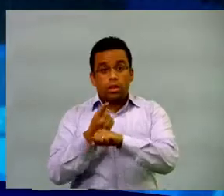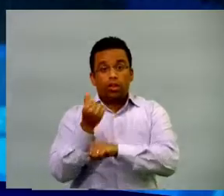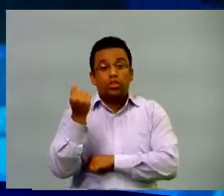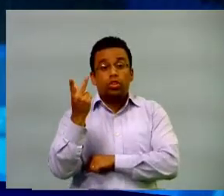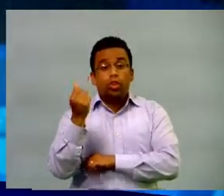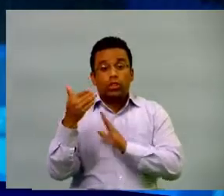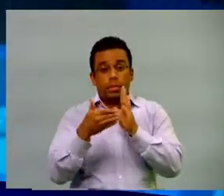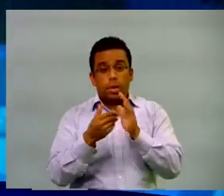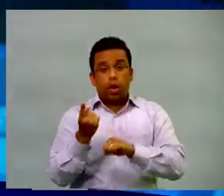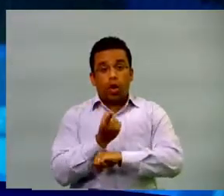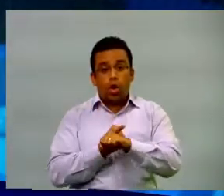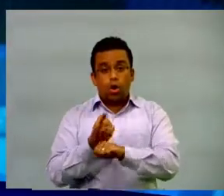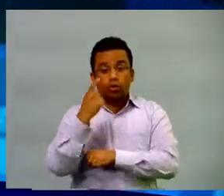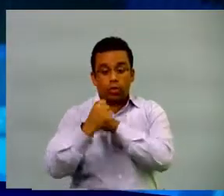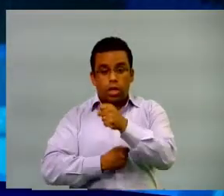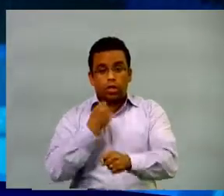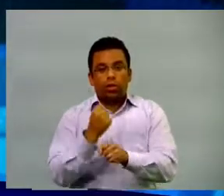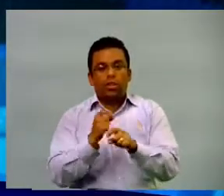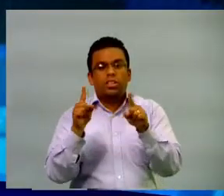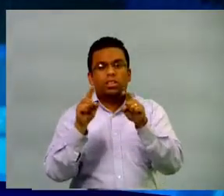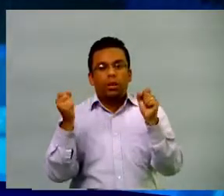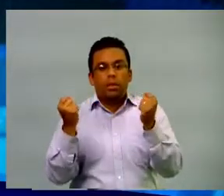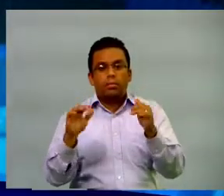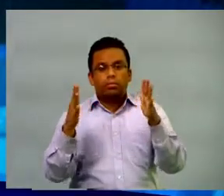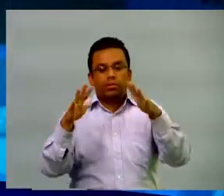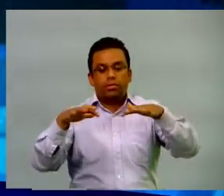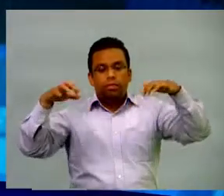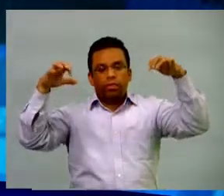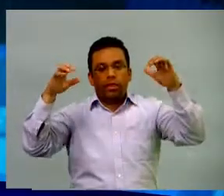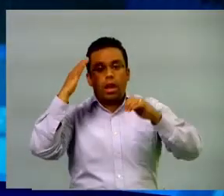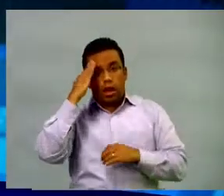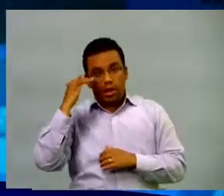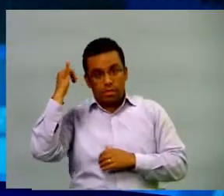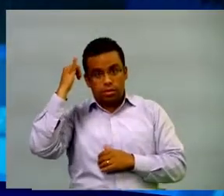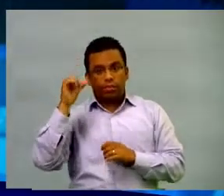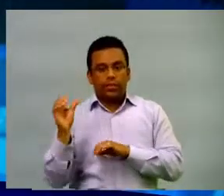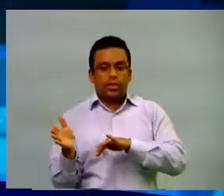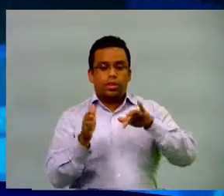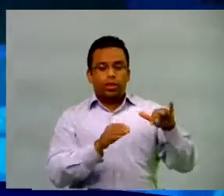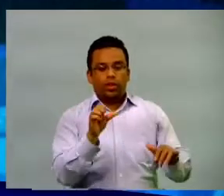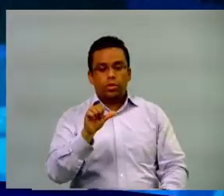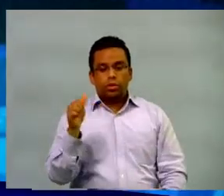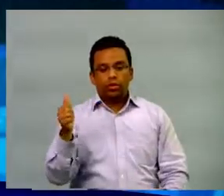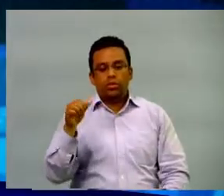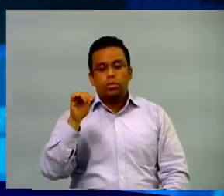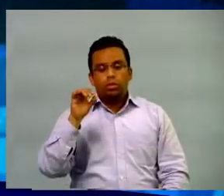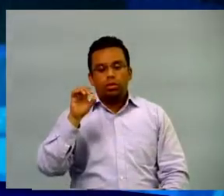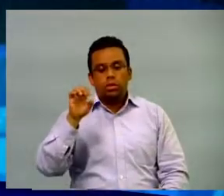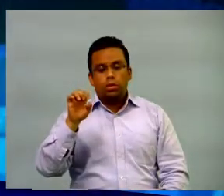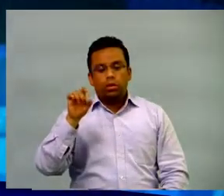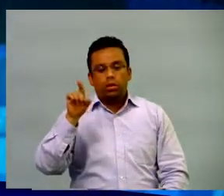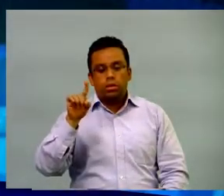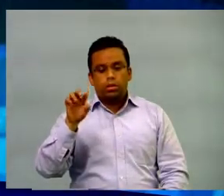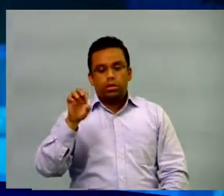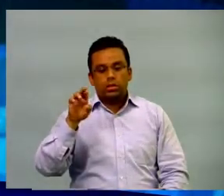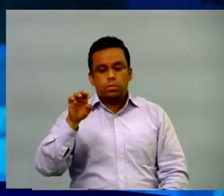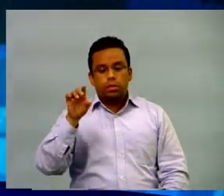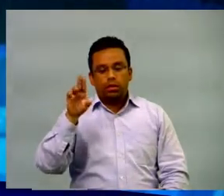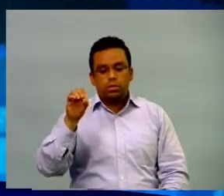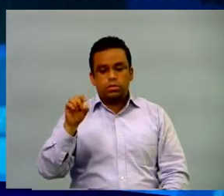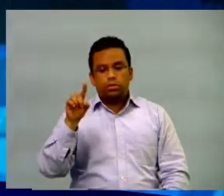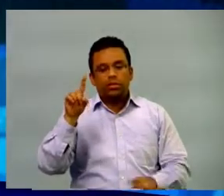académicos al año, y uno de nuestros servicios bandera, IBS Expreso, desarrollado en conjunto